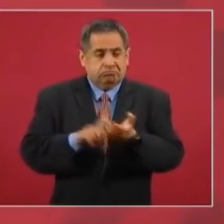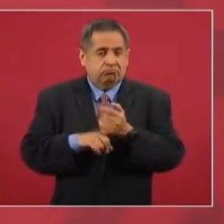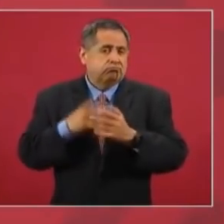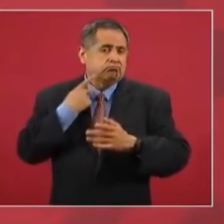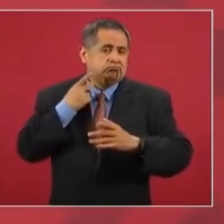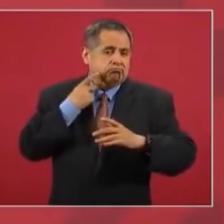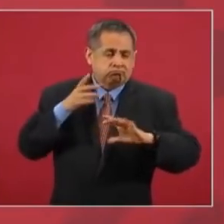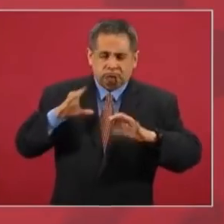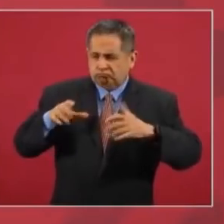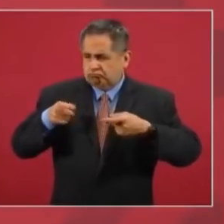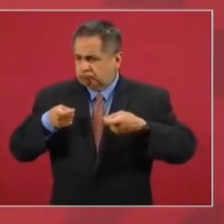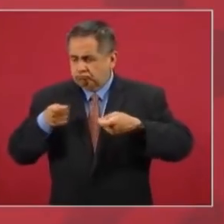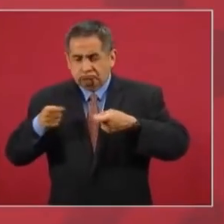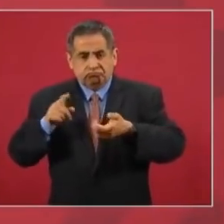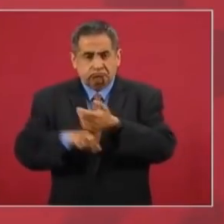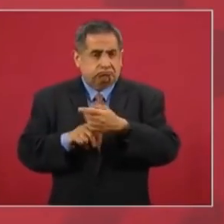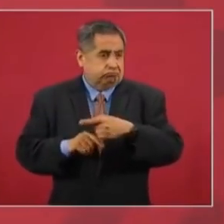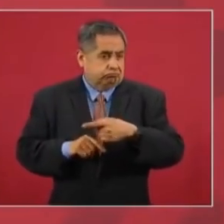política